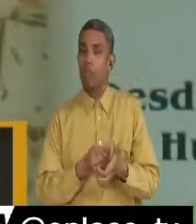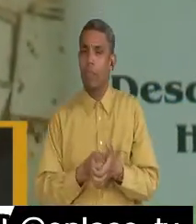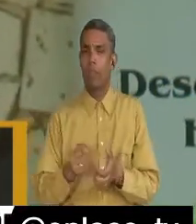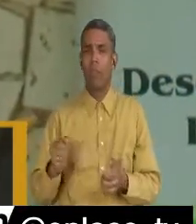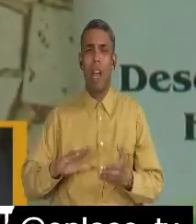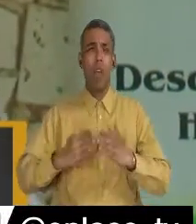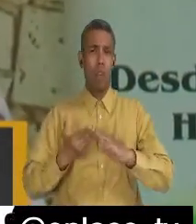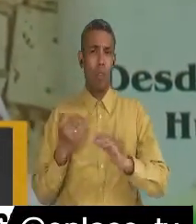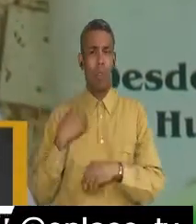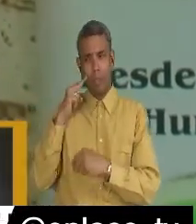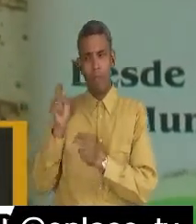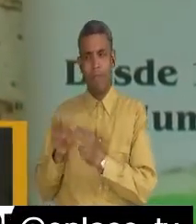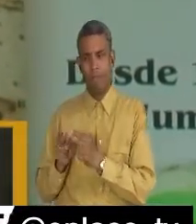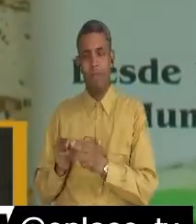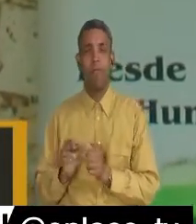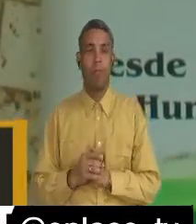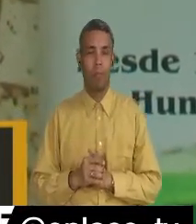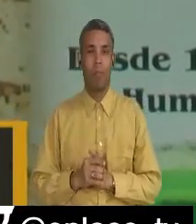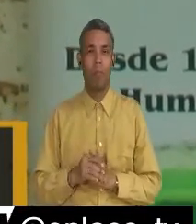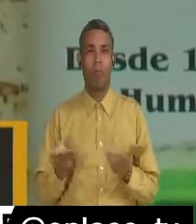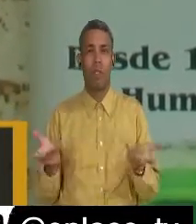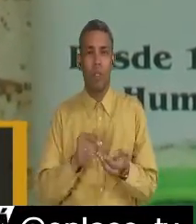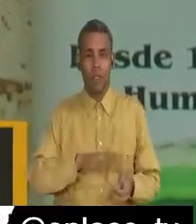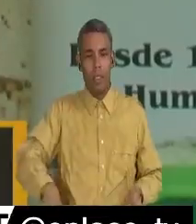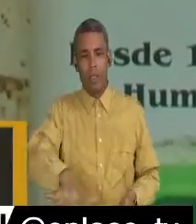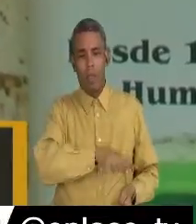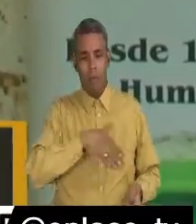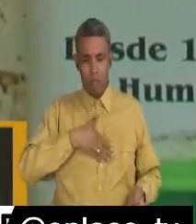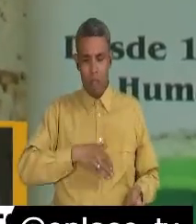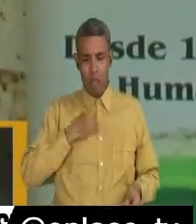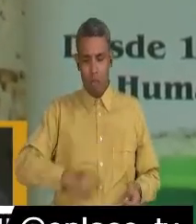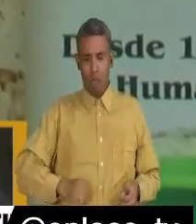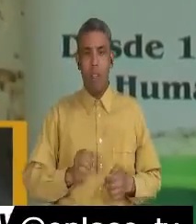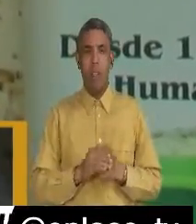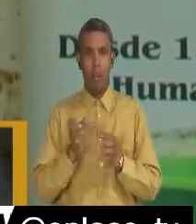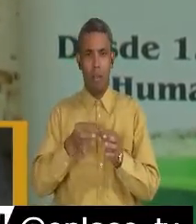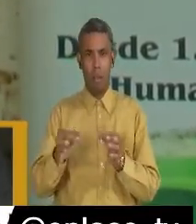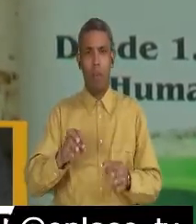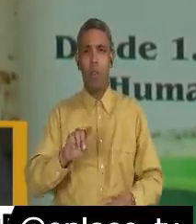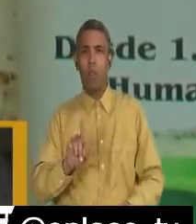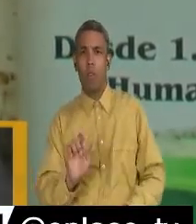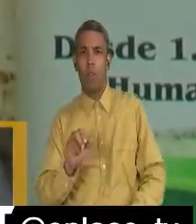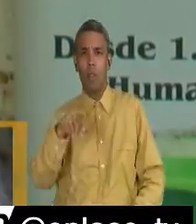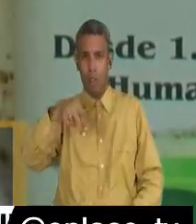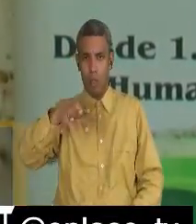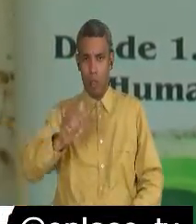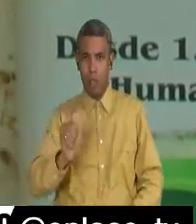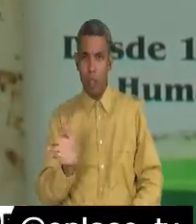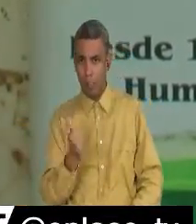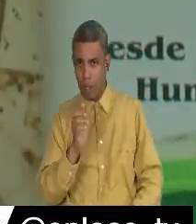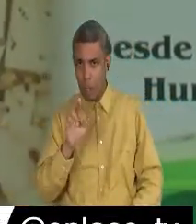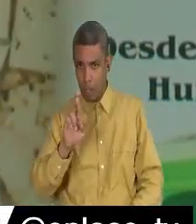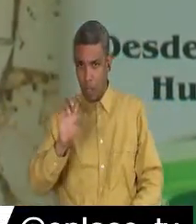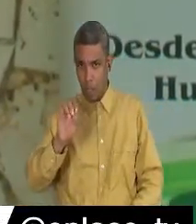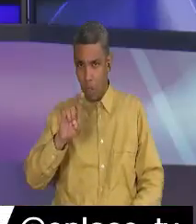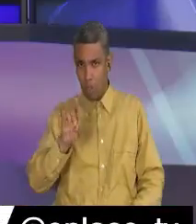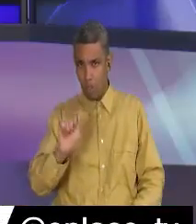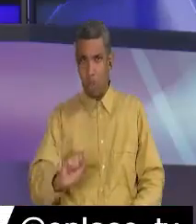muerte de una persona y herida a otra en el sur de Bolívar, exactamente en zona rural de Santa Rosa. Continúan ustedes con más noticias en estudios. Muy buenas